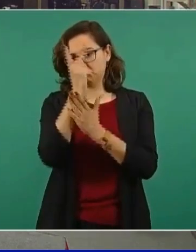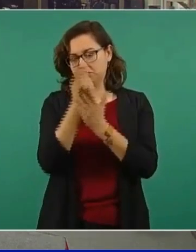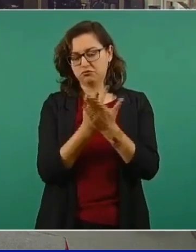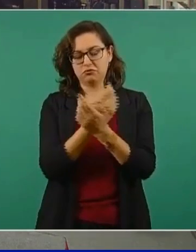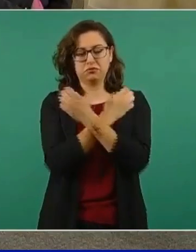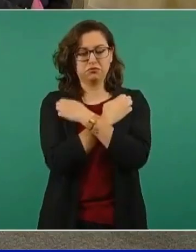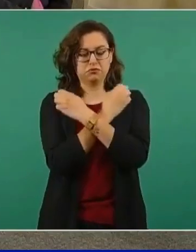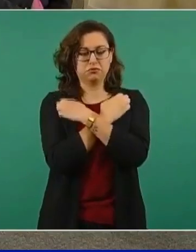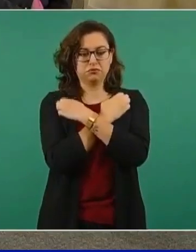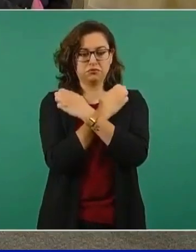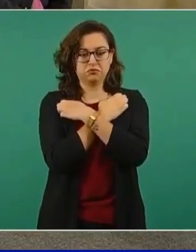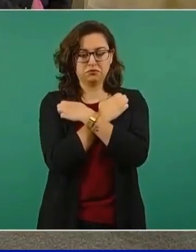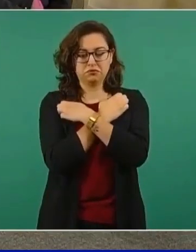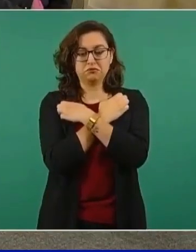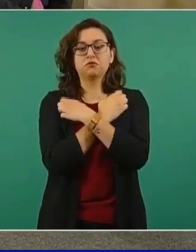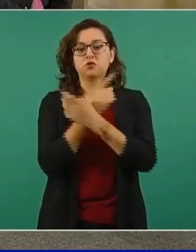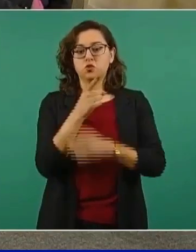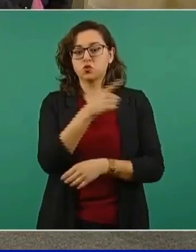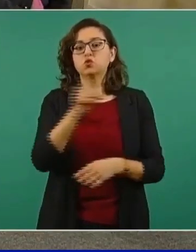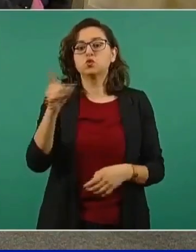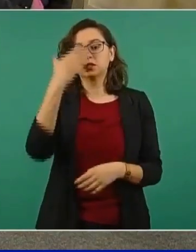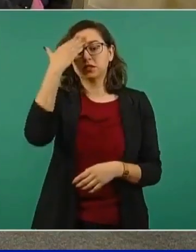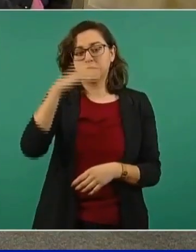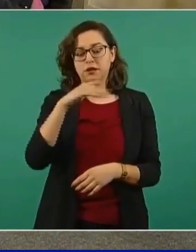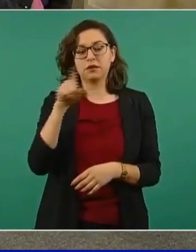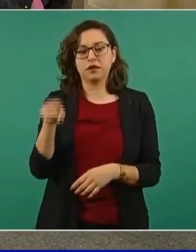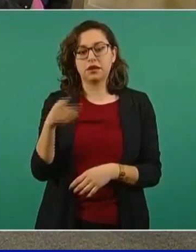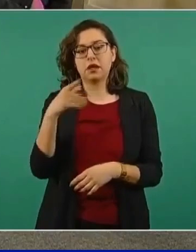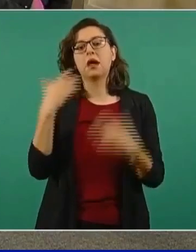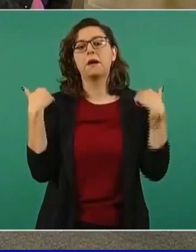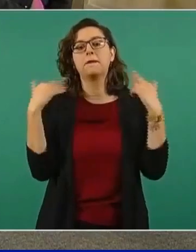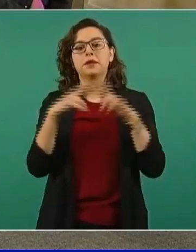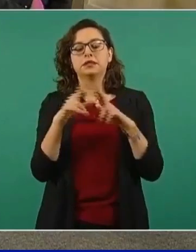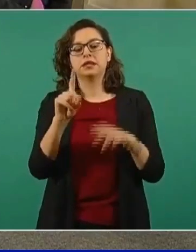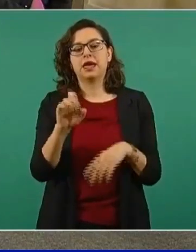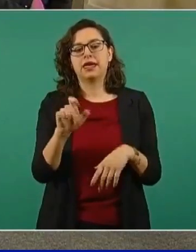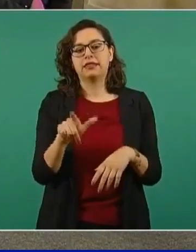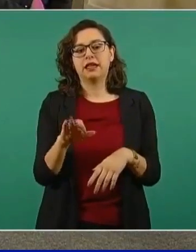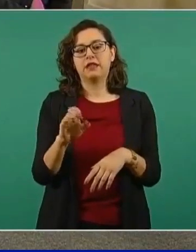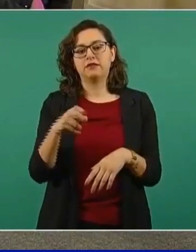La maestra Delfina, como saben, es la secretaria de Educación Pública.